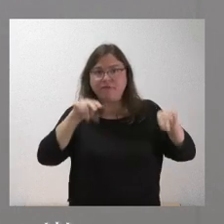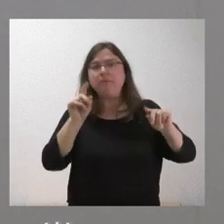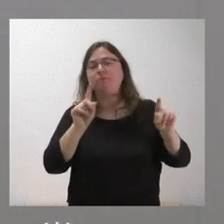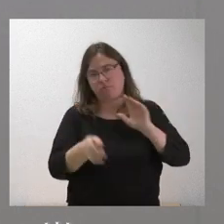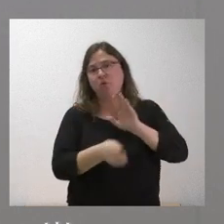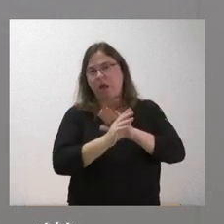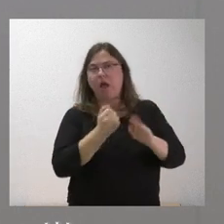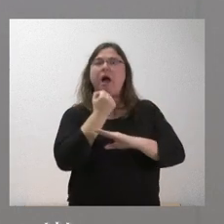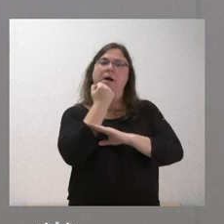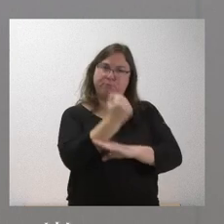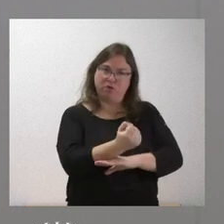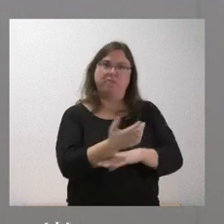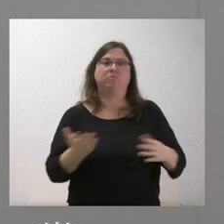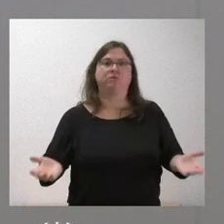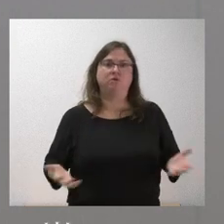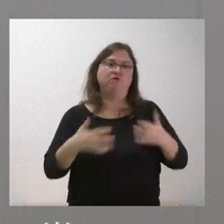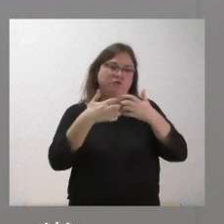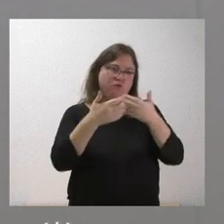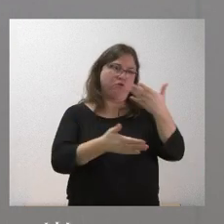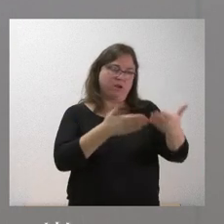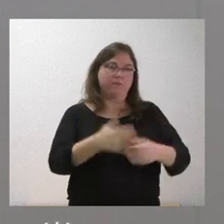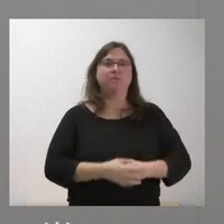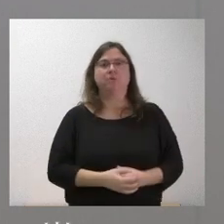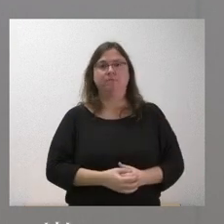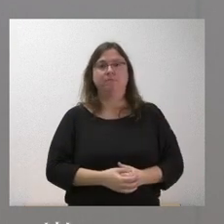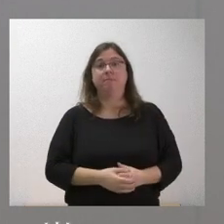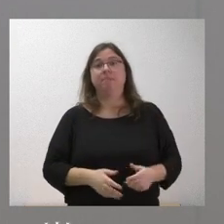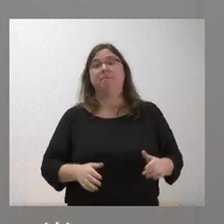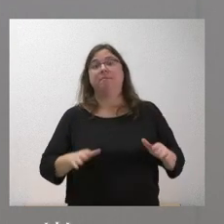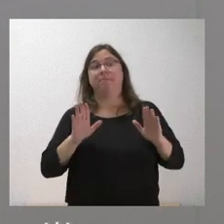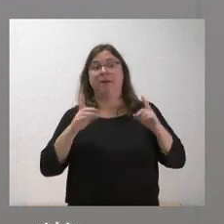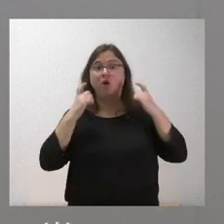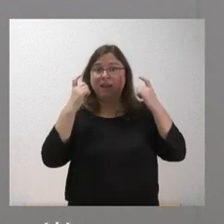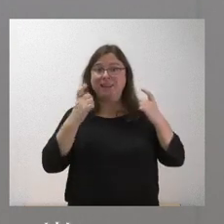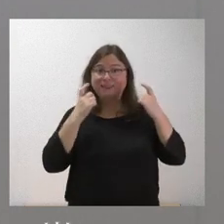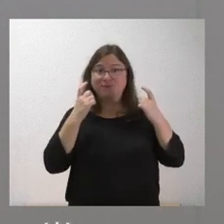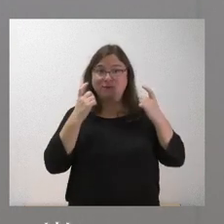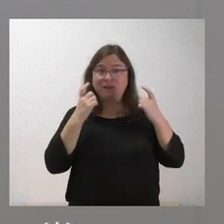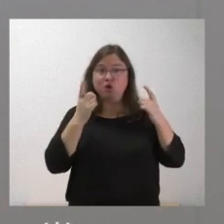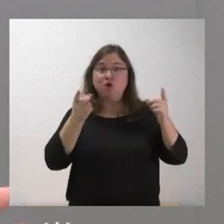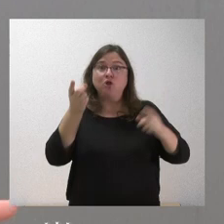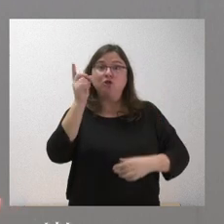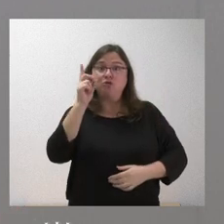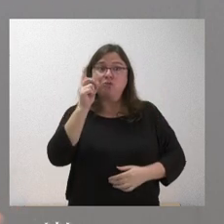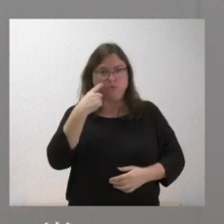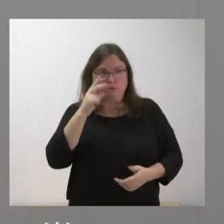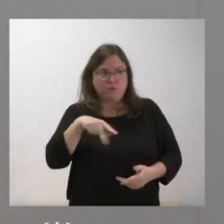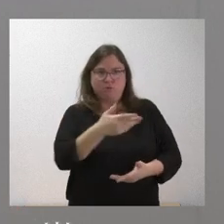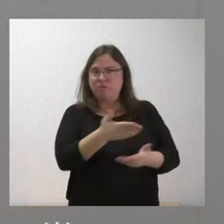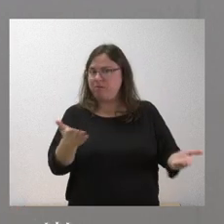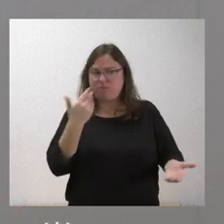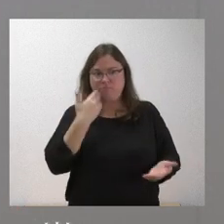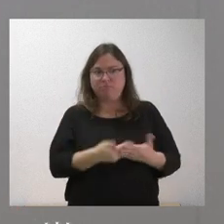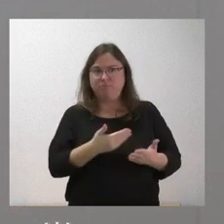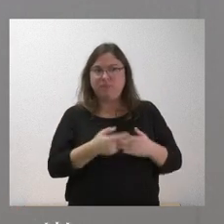seguir apoyando para que funcione el serla pero el esfuerzo está siendo solo lo reconocerán ustedes este año